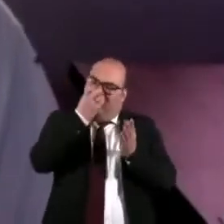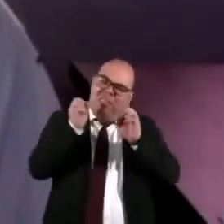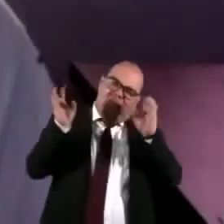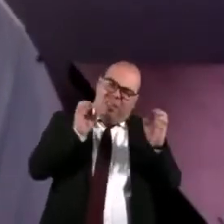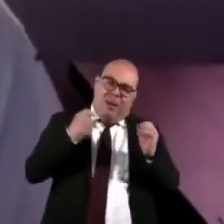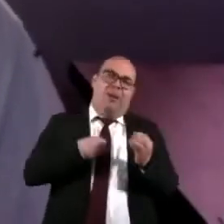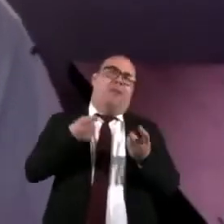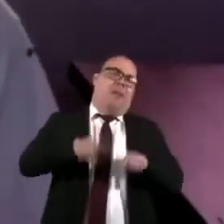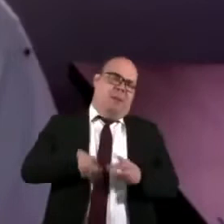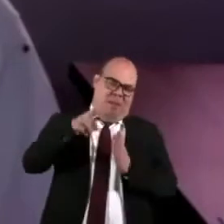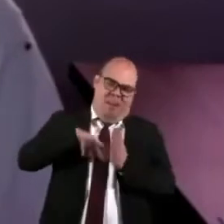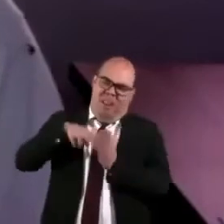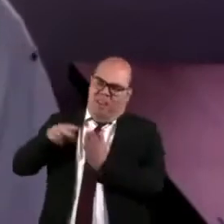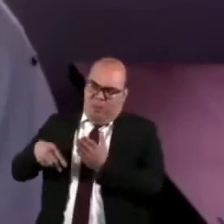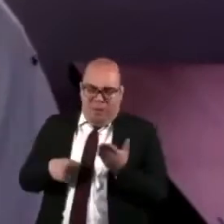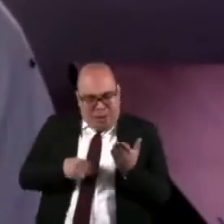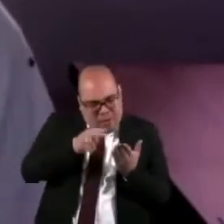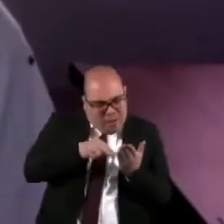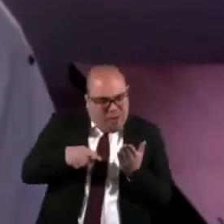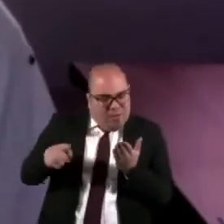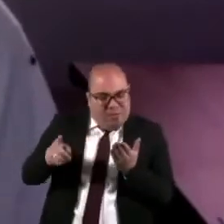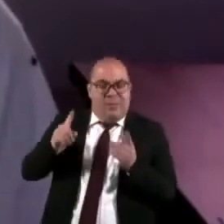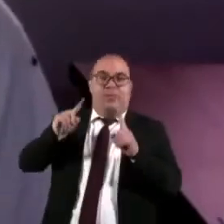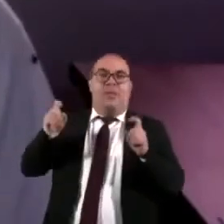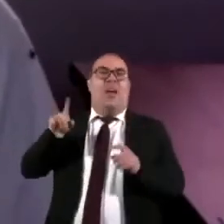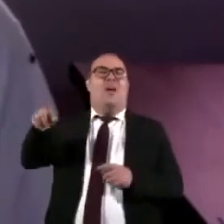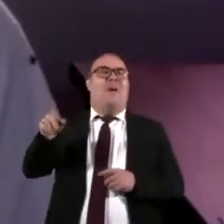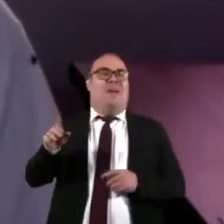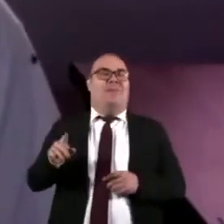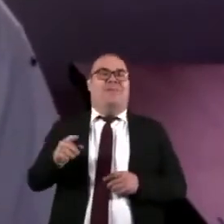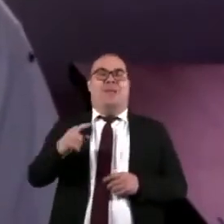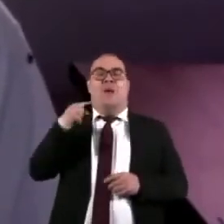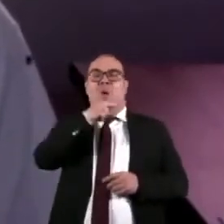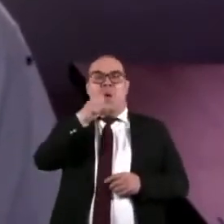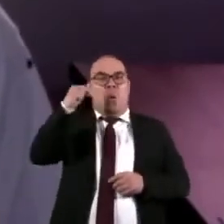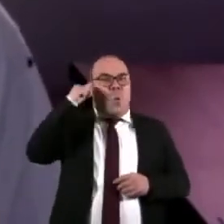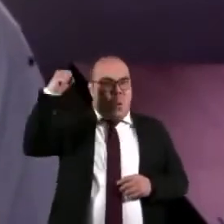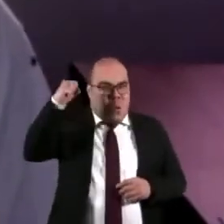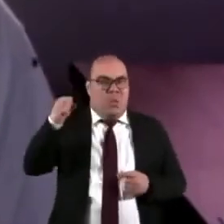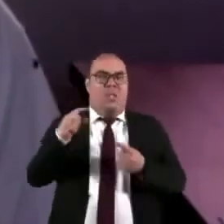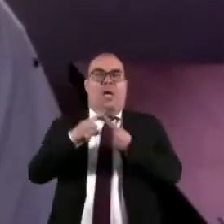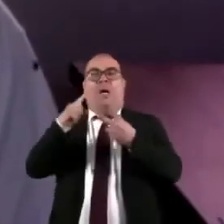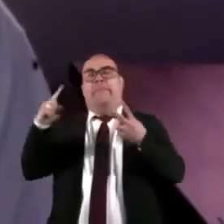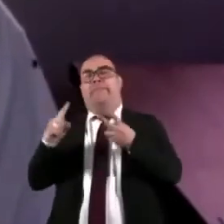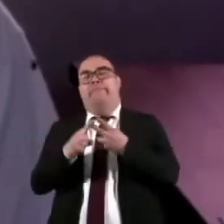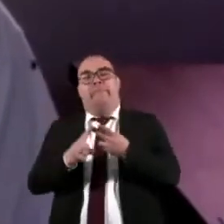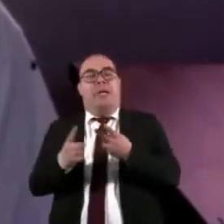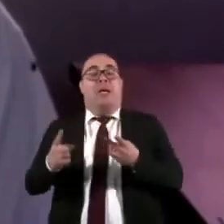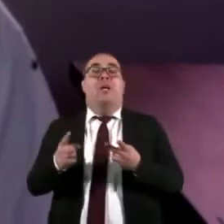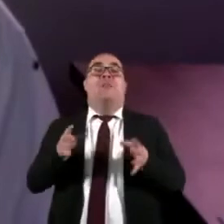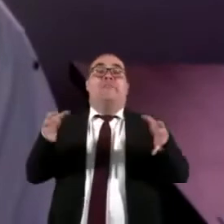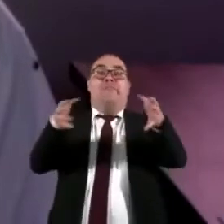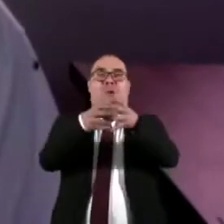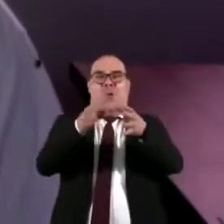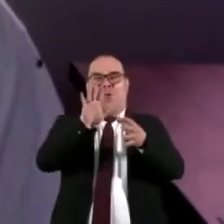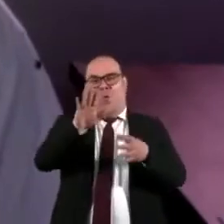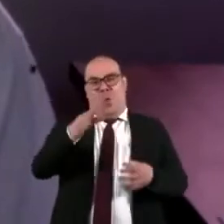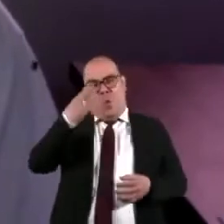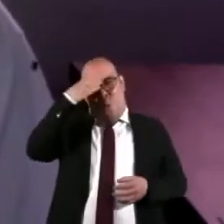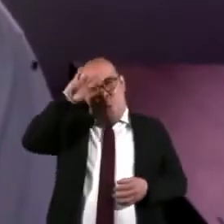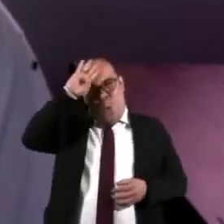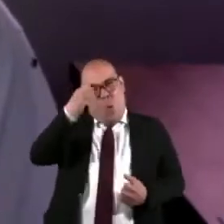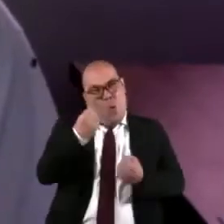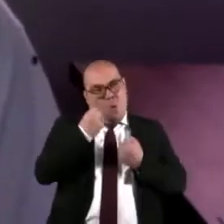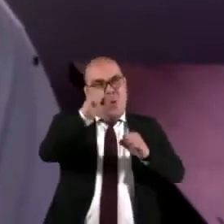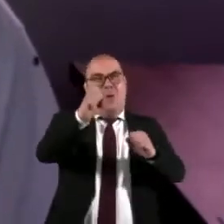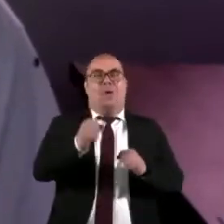tema, la Unión Soviética, la revolución cubana. Recuerdo que una vez le escribí a